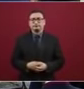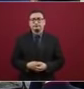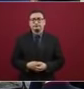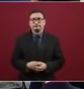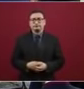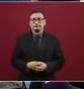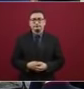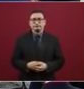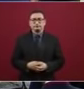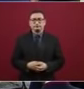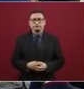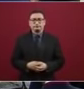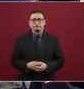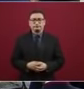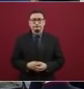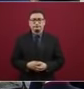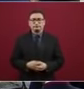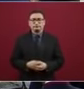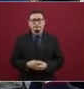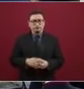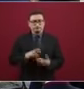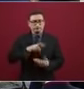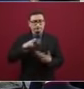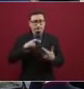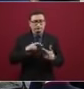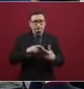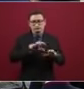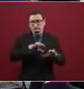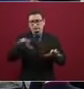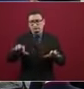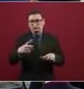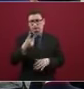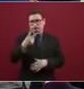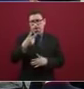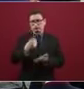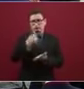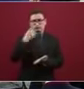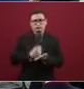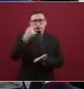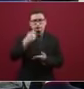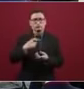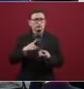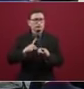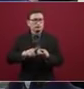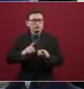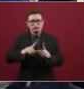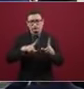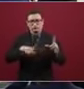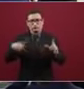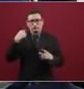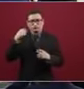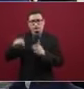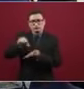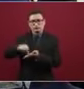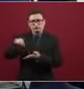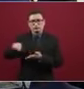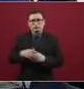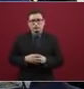se han aprobado dos regiones adicionales, una en el centro Tabasco y la otra